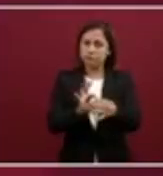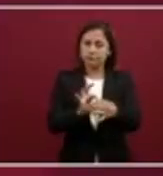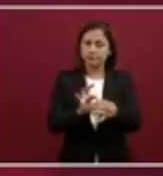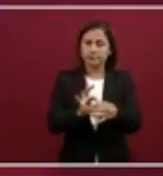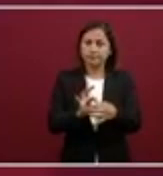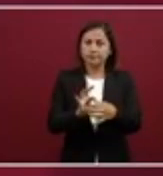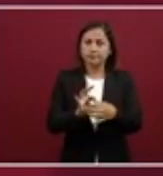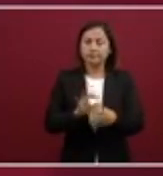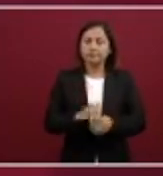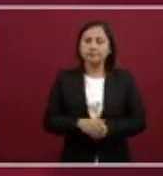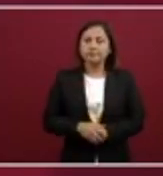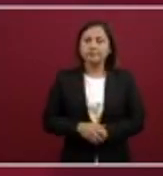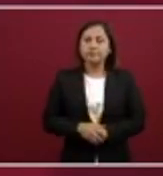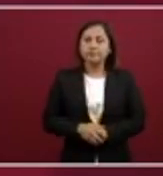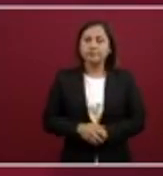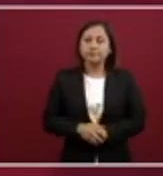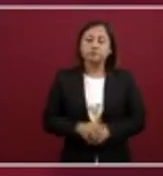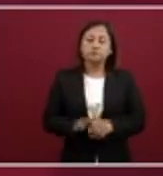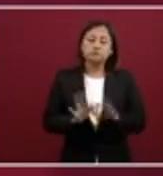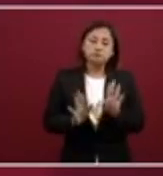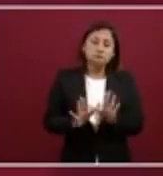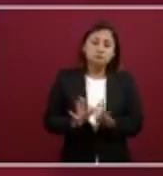Si acaso falta